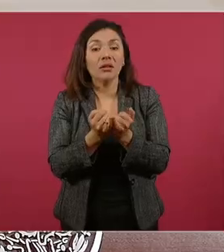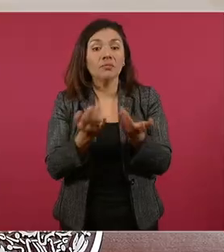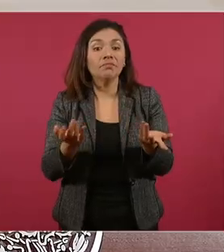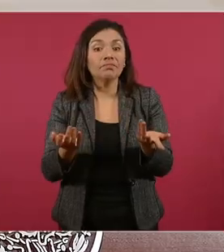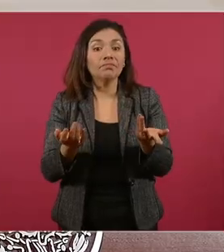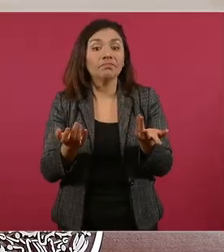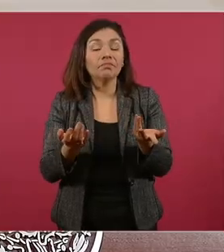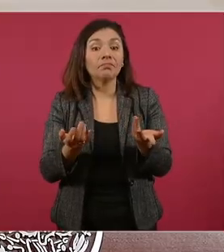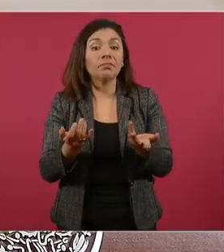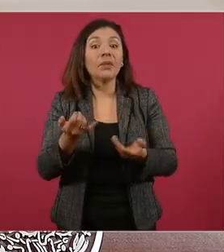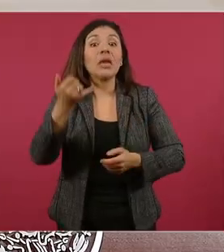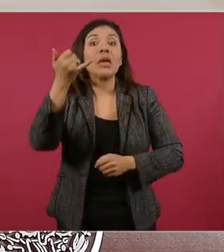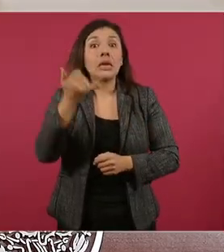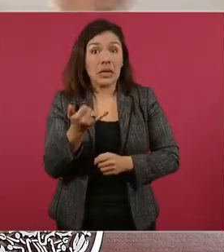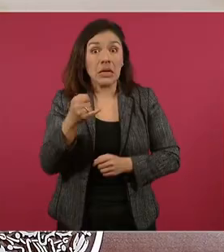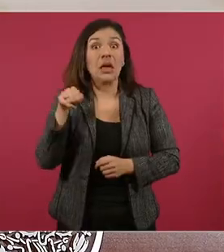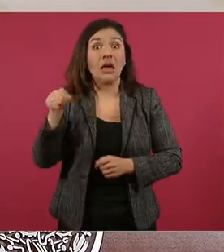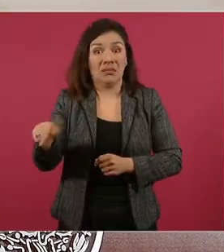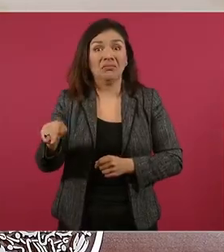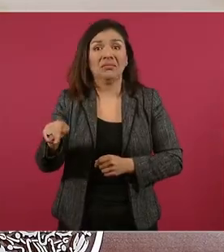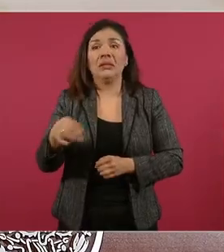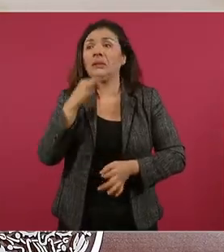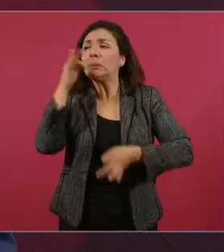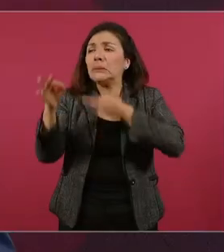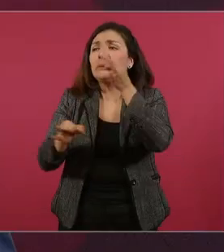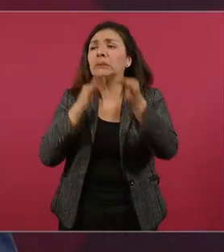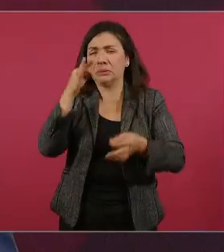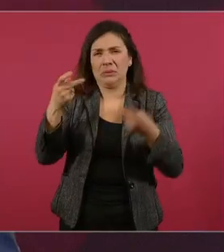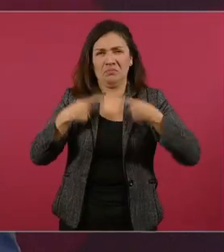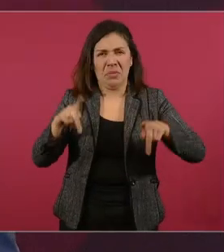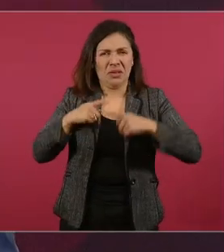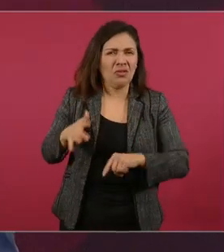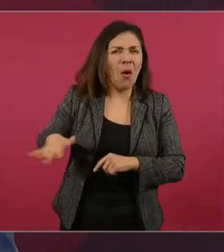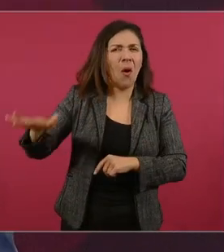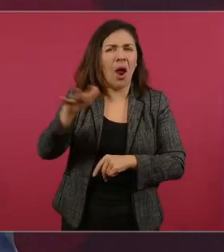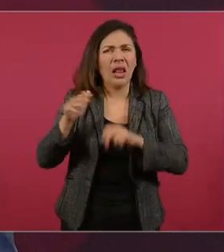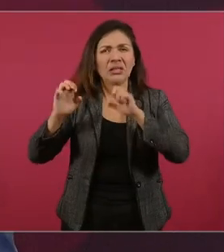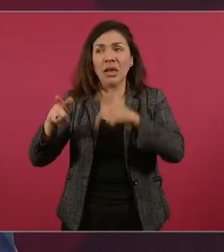y además llamaban a no votar.